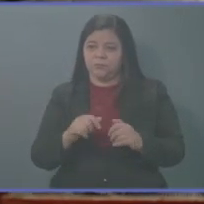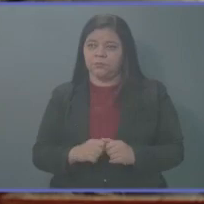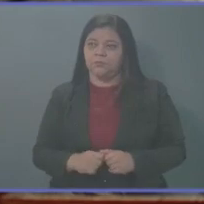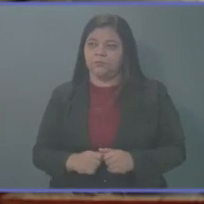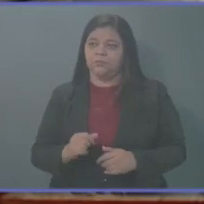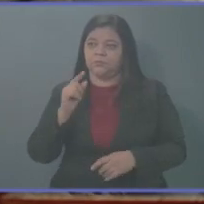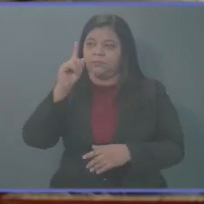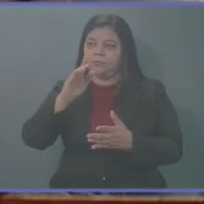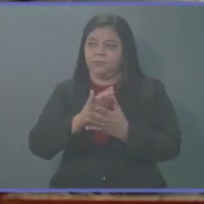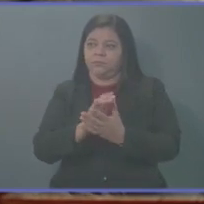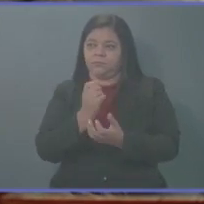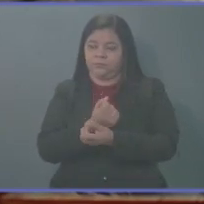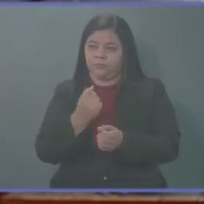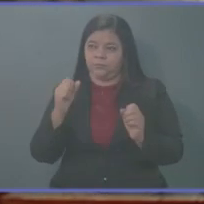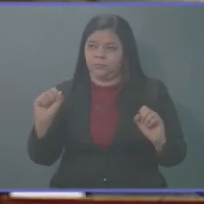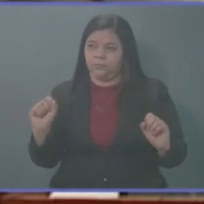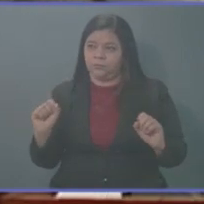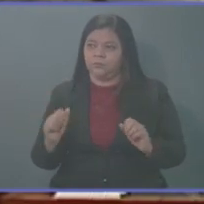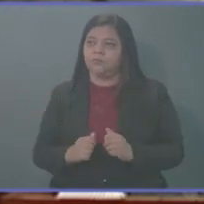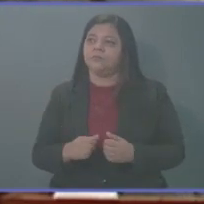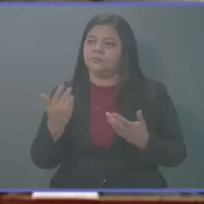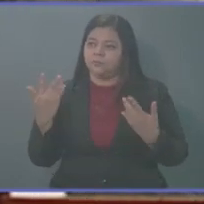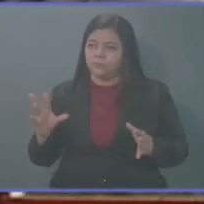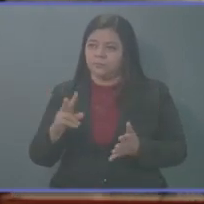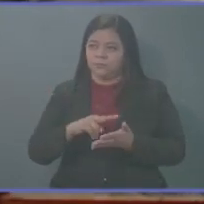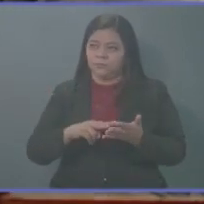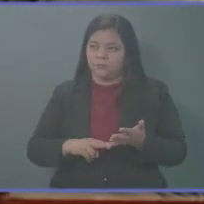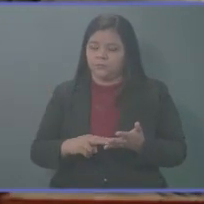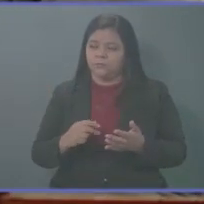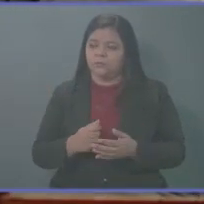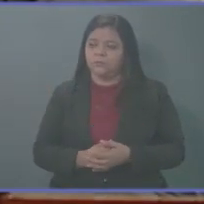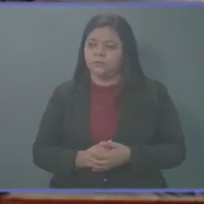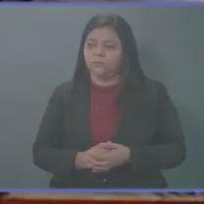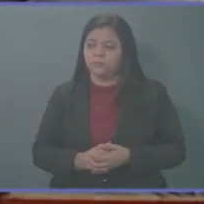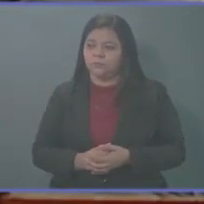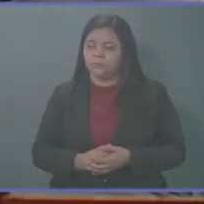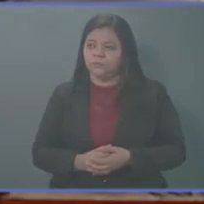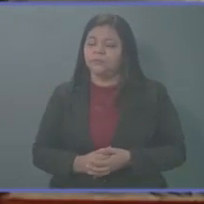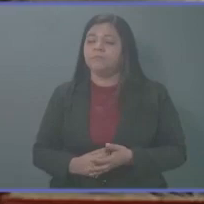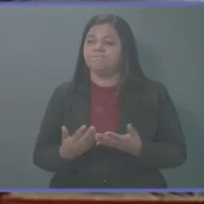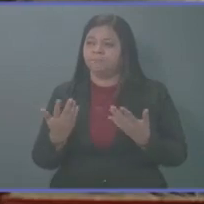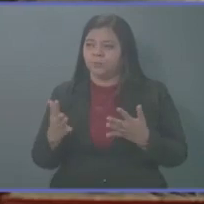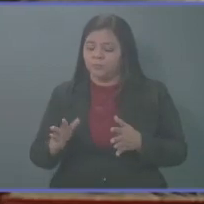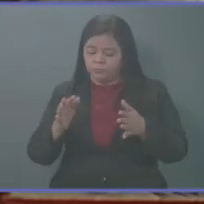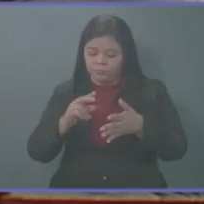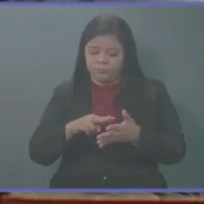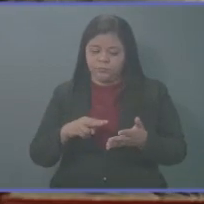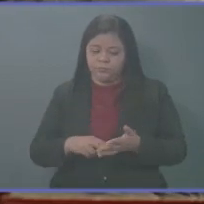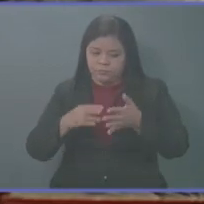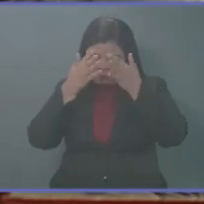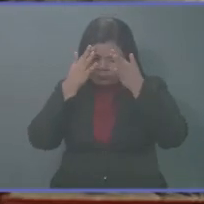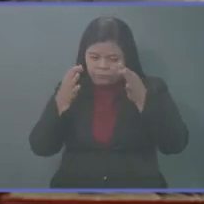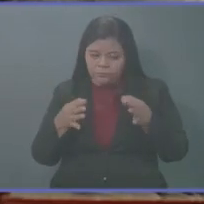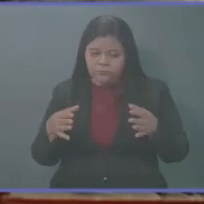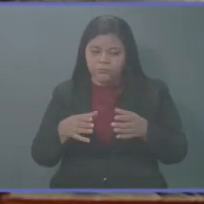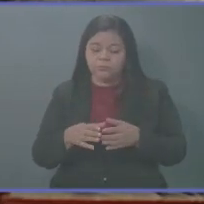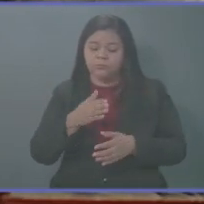Dios, unión, libertad. Leído el dictamen, señor presidente